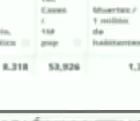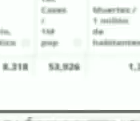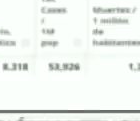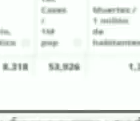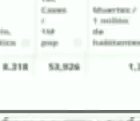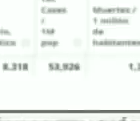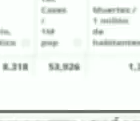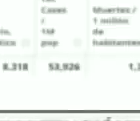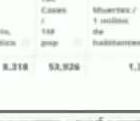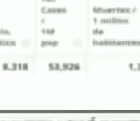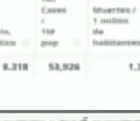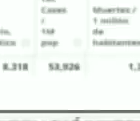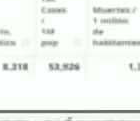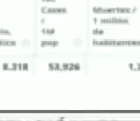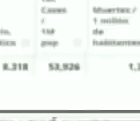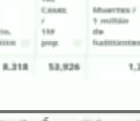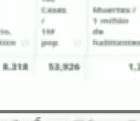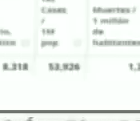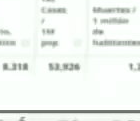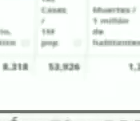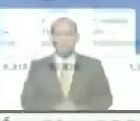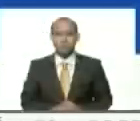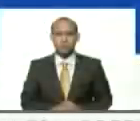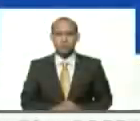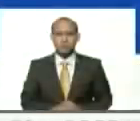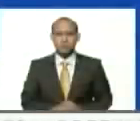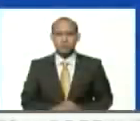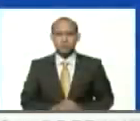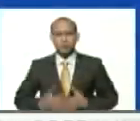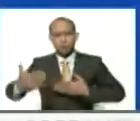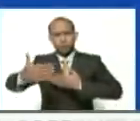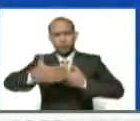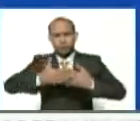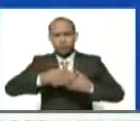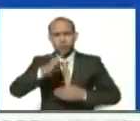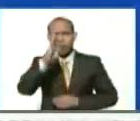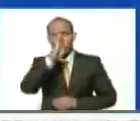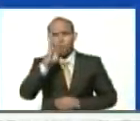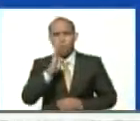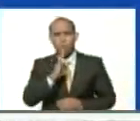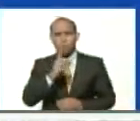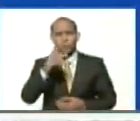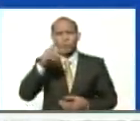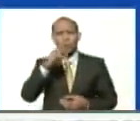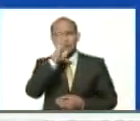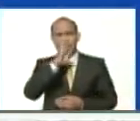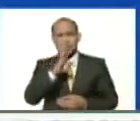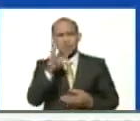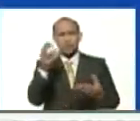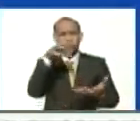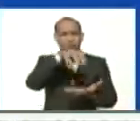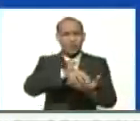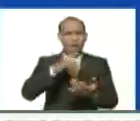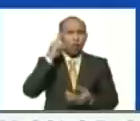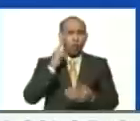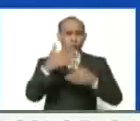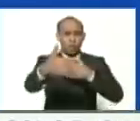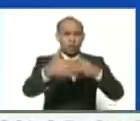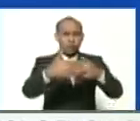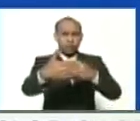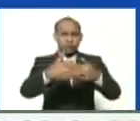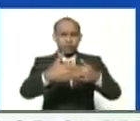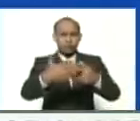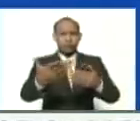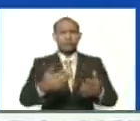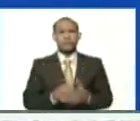especial en bolívar ustedes saben el estado limítrofe que comparte una frontera amplia con